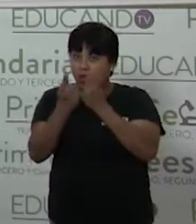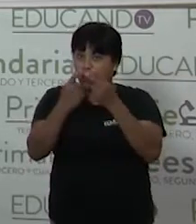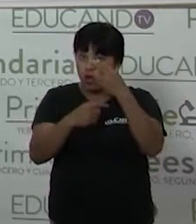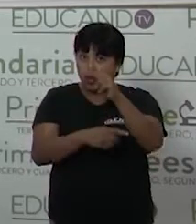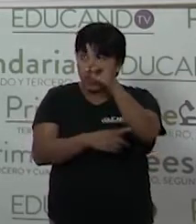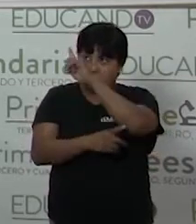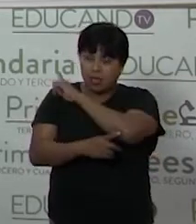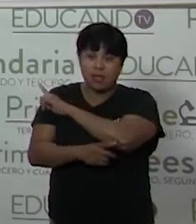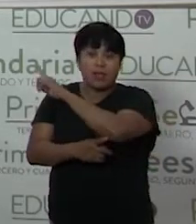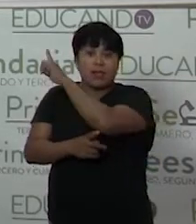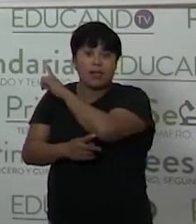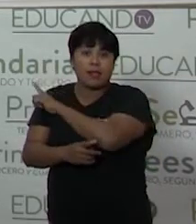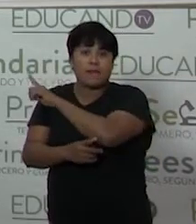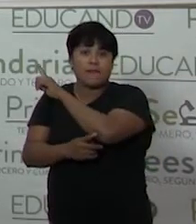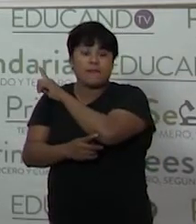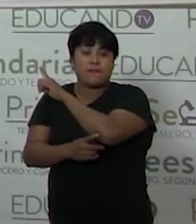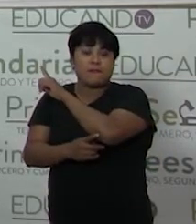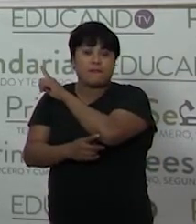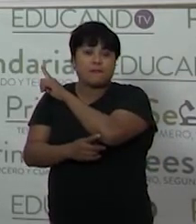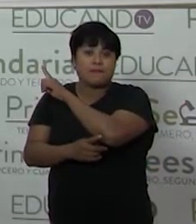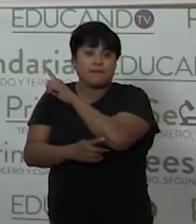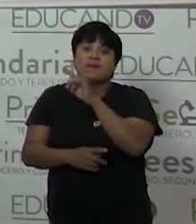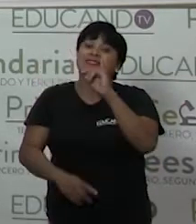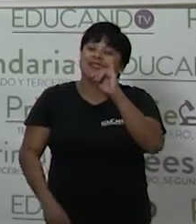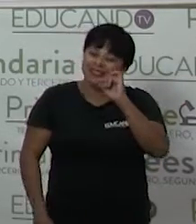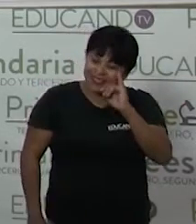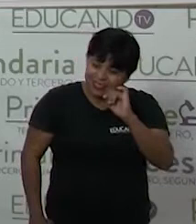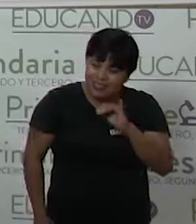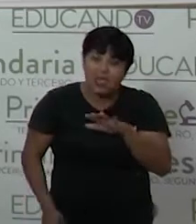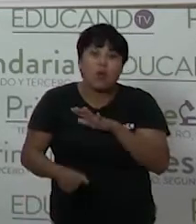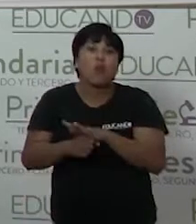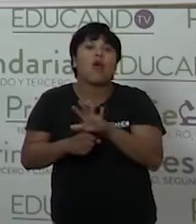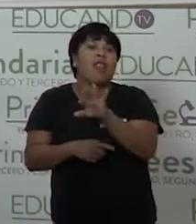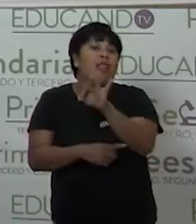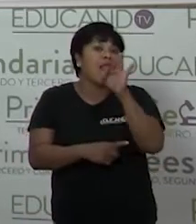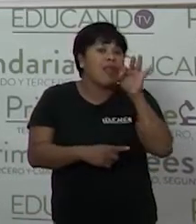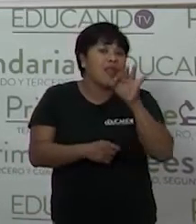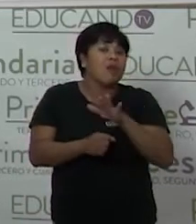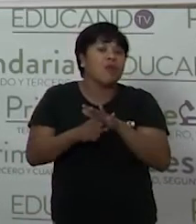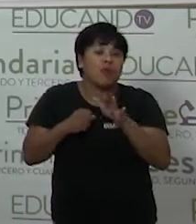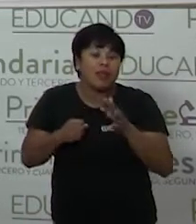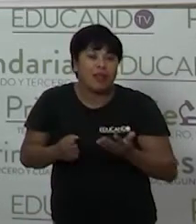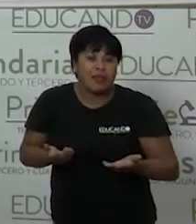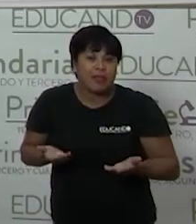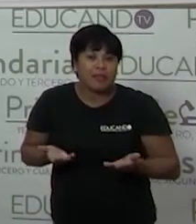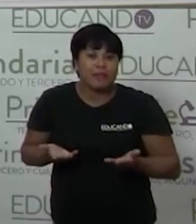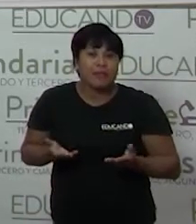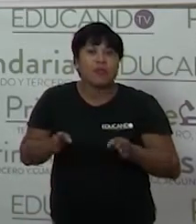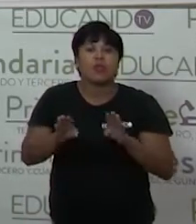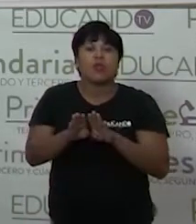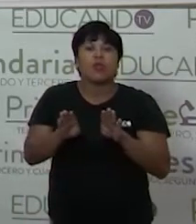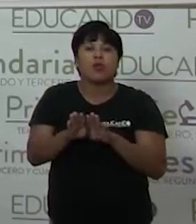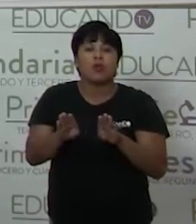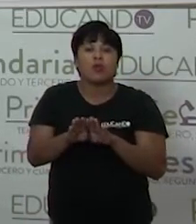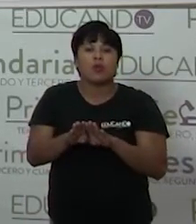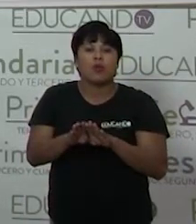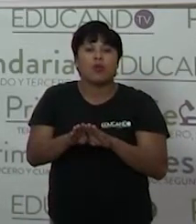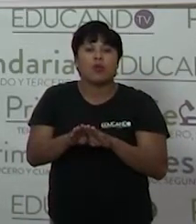nombre acá sí verdad como cual como